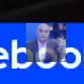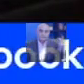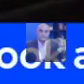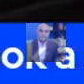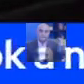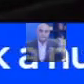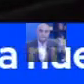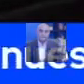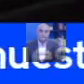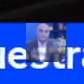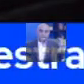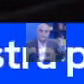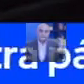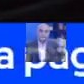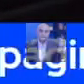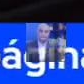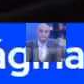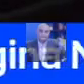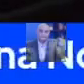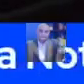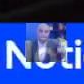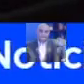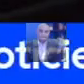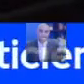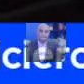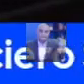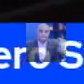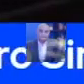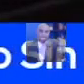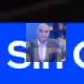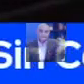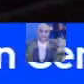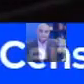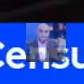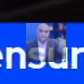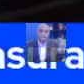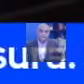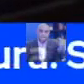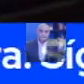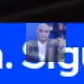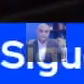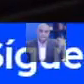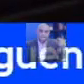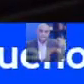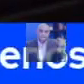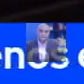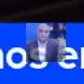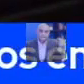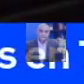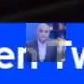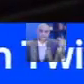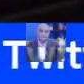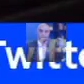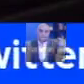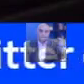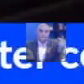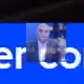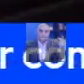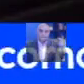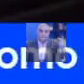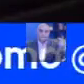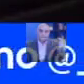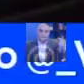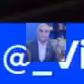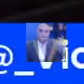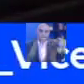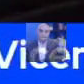martes, hoy el tema brinca a los diarios más importantes como The Washington Post y The New York Times, que ellos